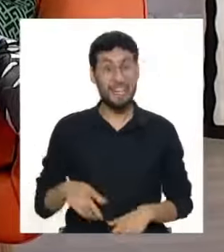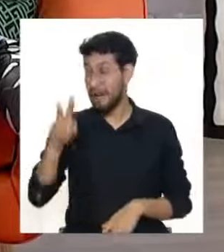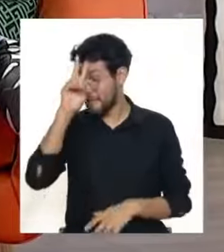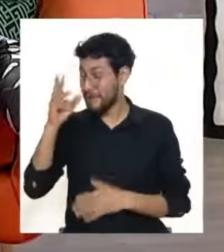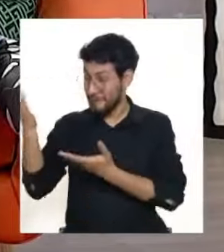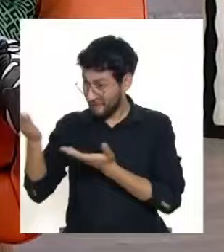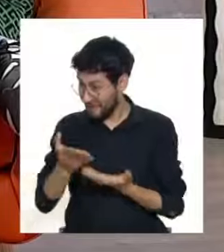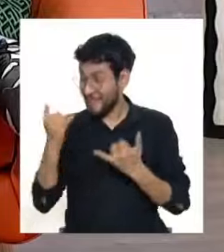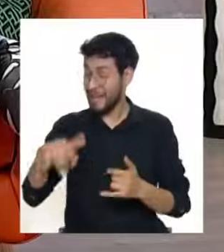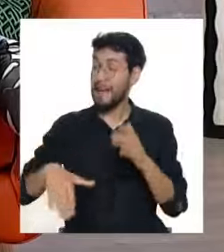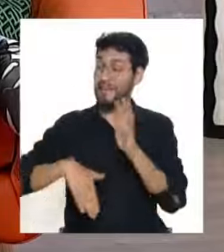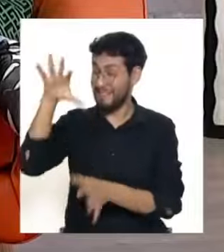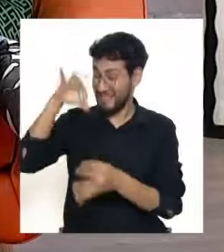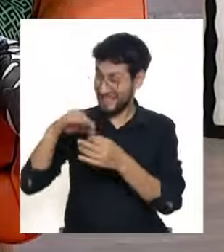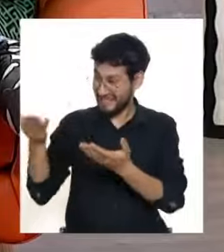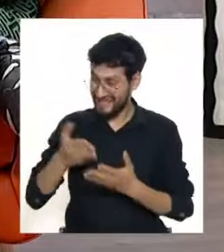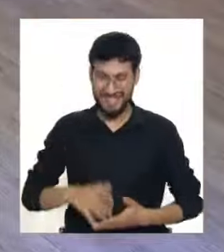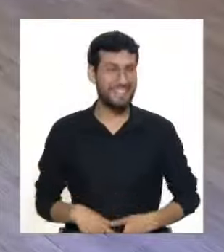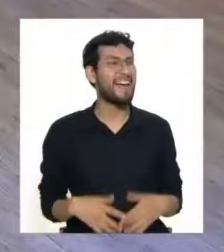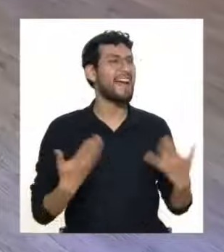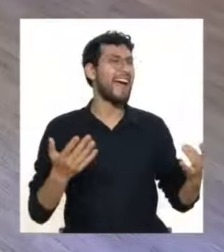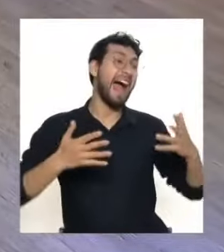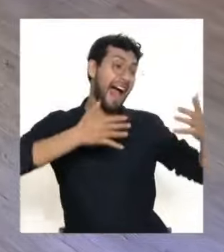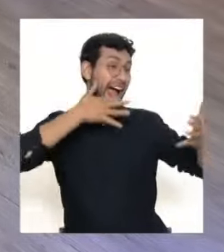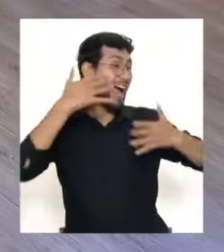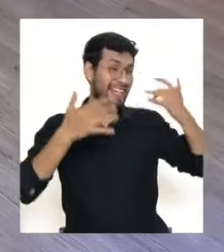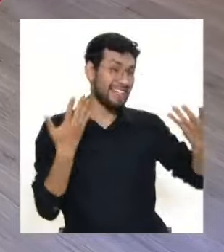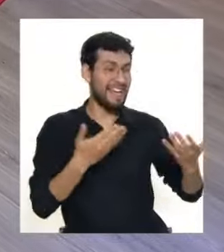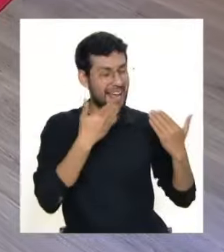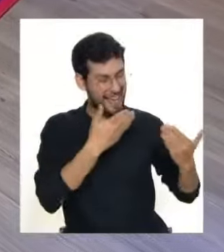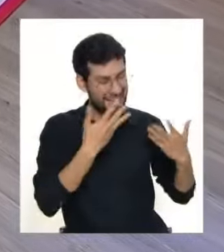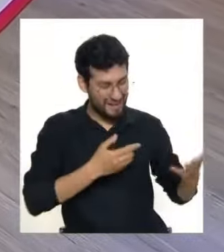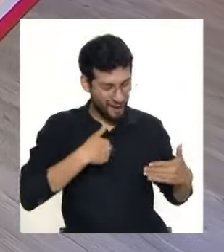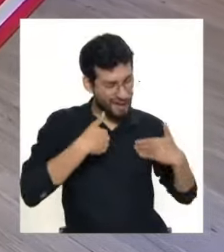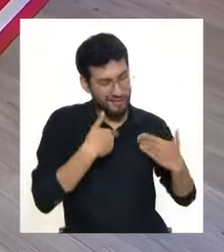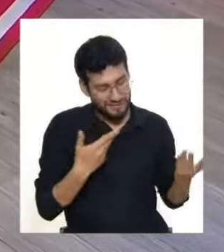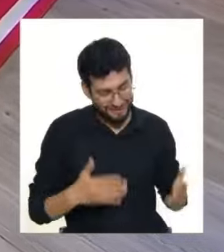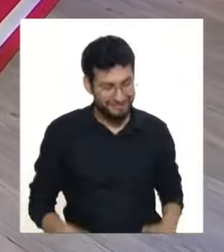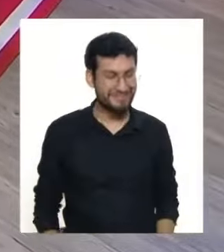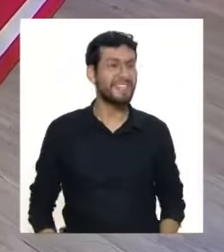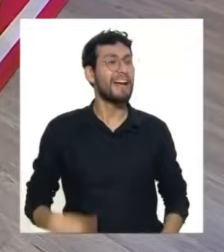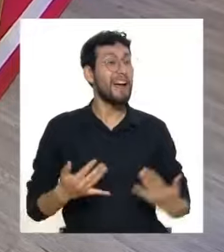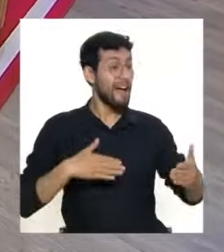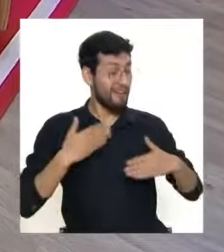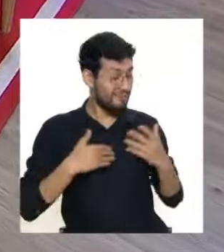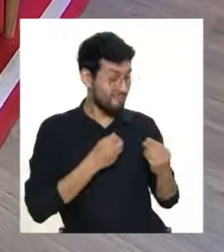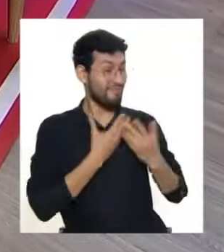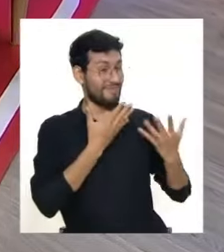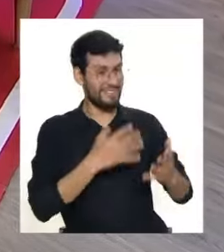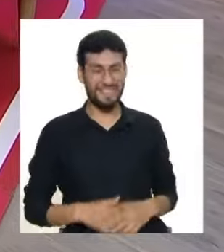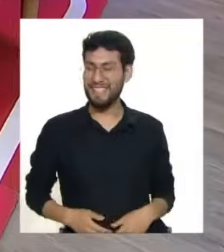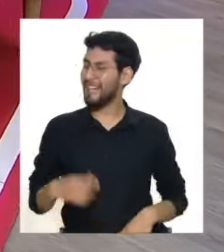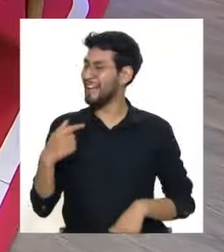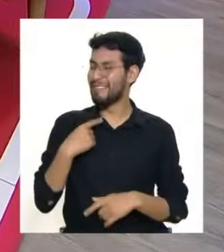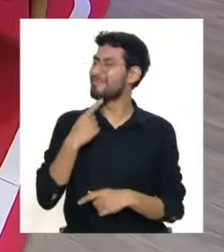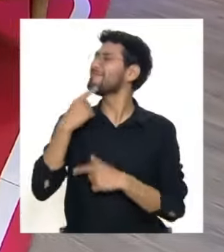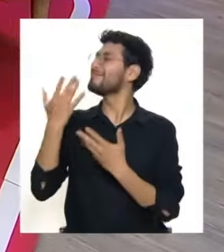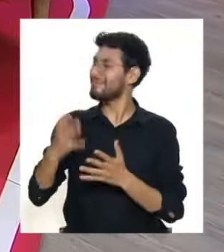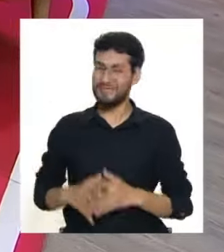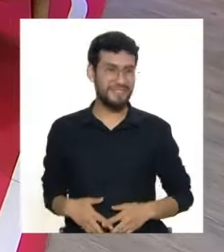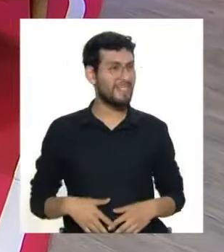Y bienvenido a Más Conectados. Ay, qué alegría, qué alegría. Gracias, gracias por la invitación. Qué energía más bonita se siente. Papi, aquí, te he extrañado. Qué